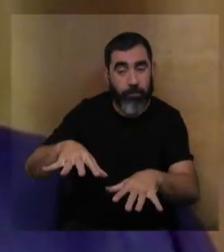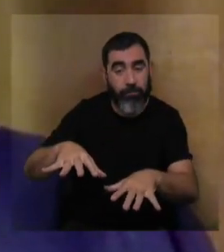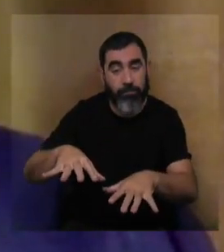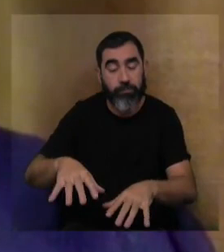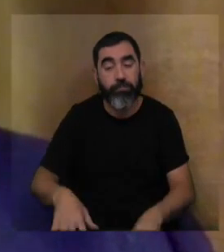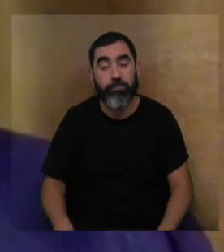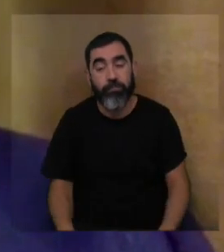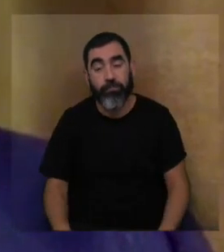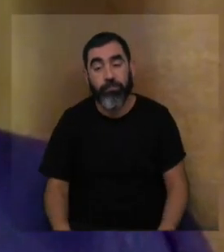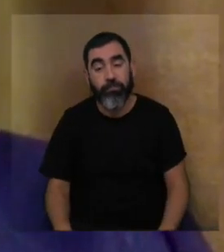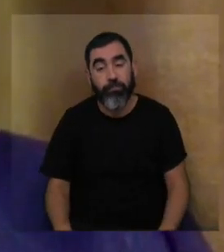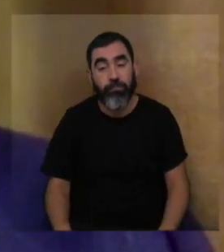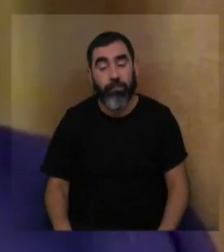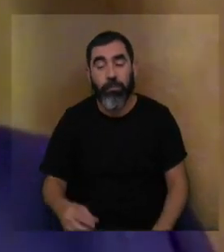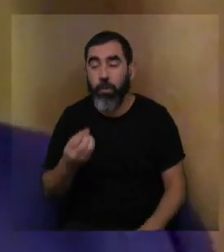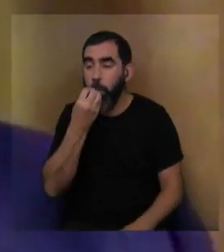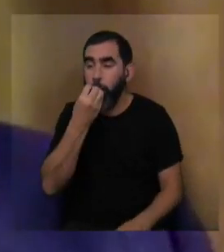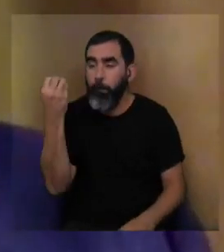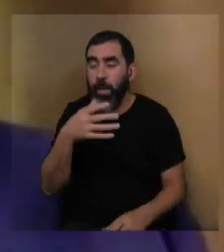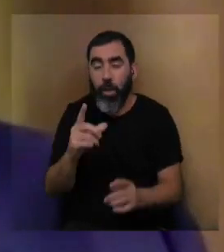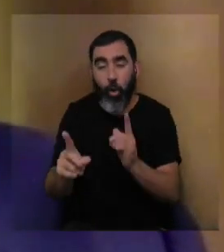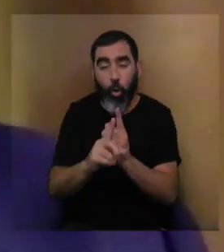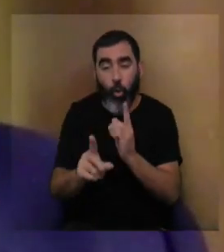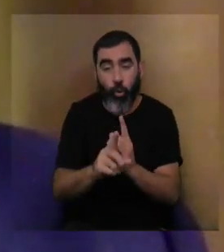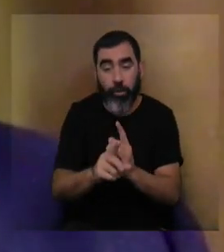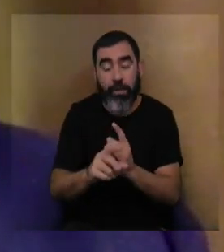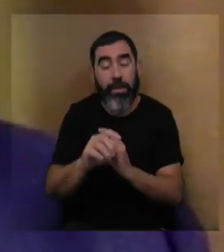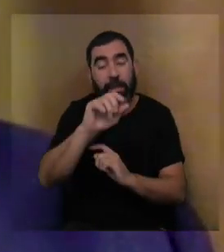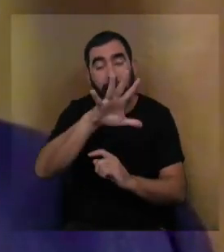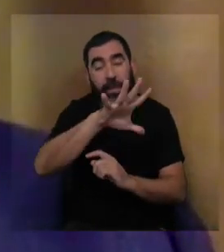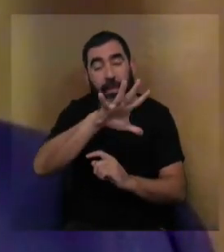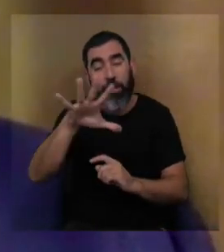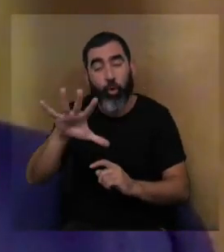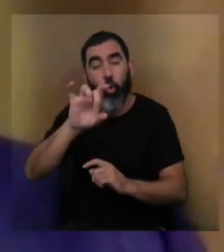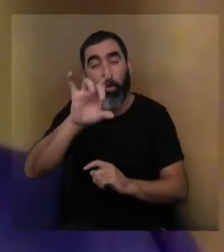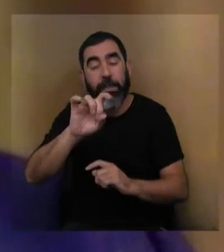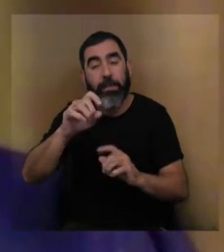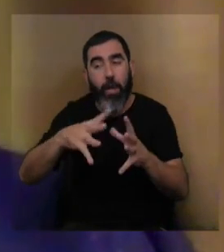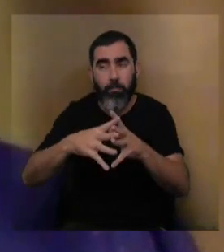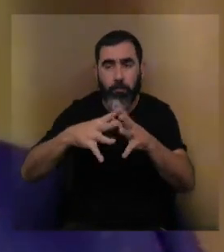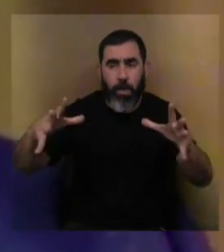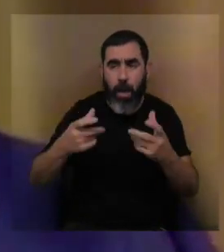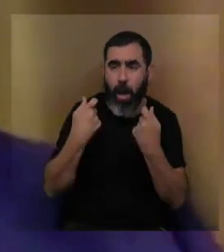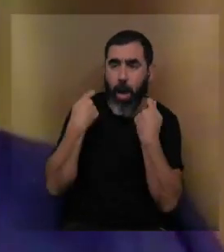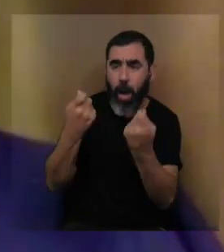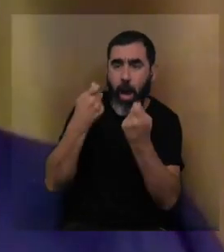digámoslo así, la frutilla del pastel, que son los 515 grandes